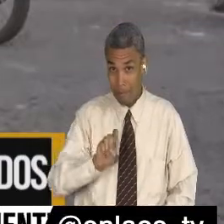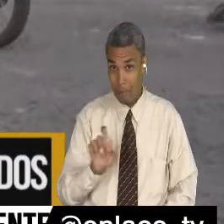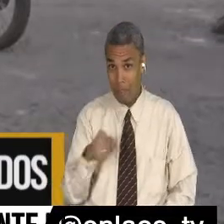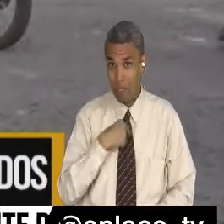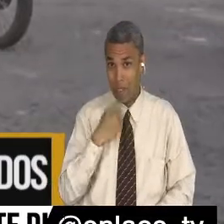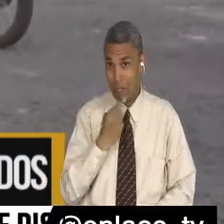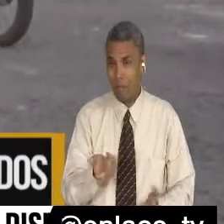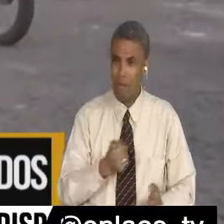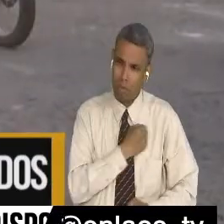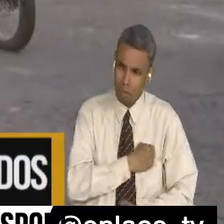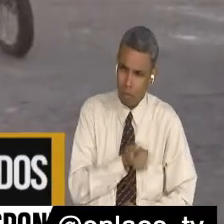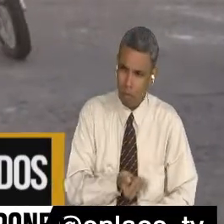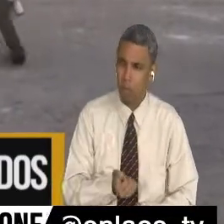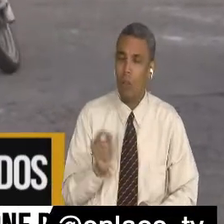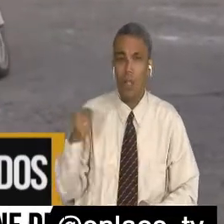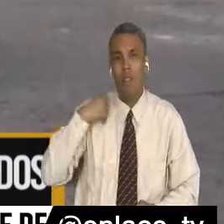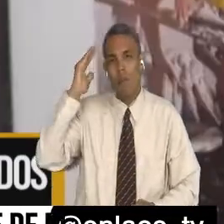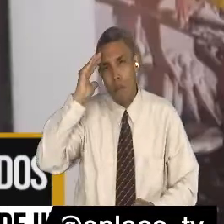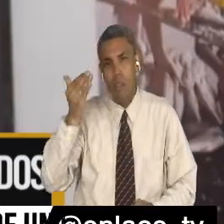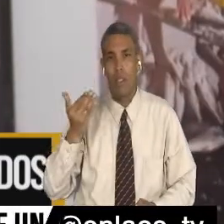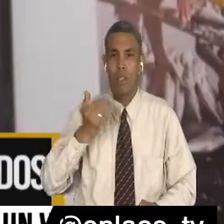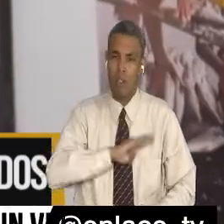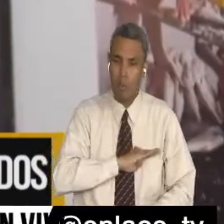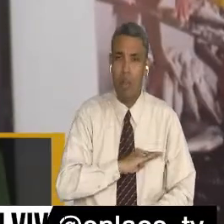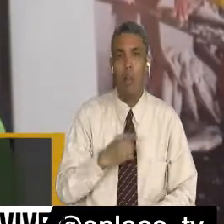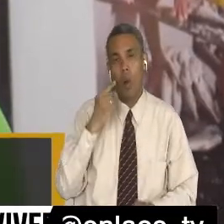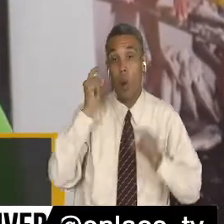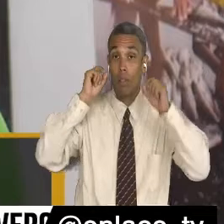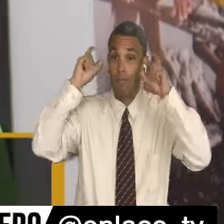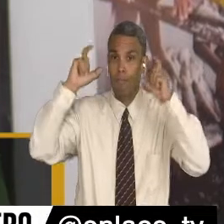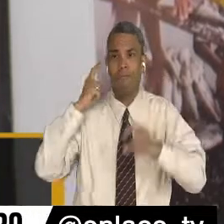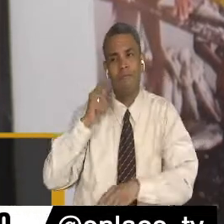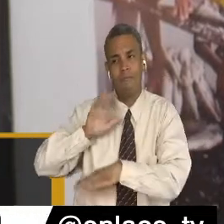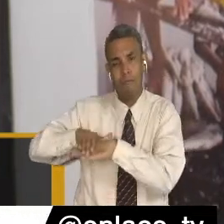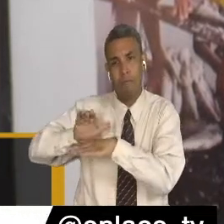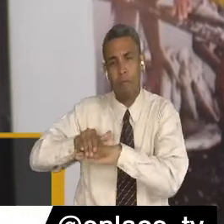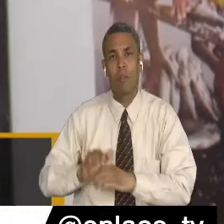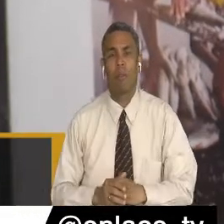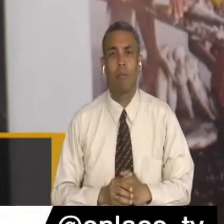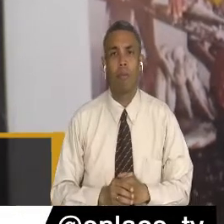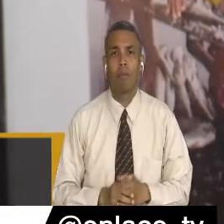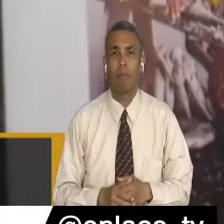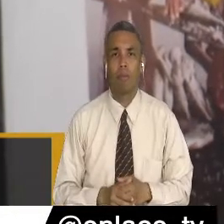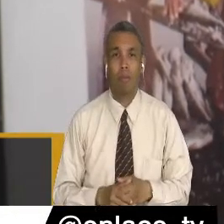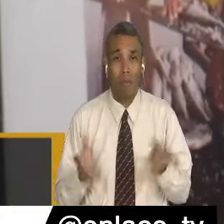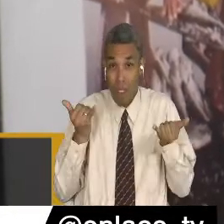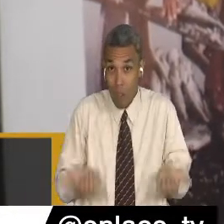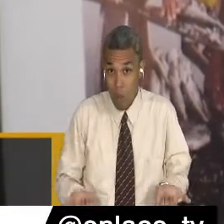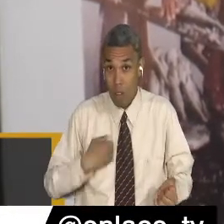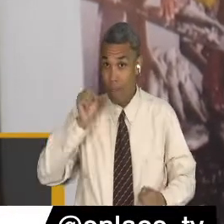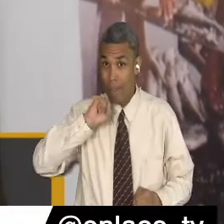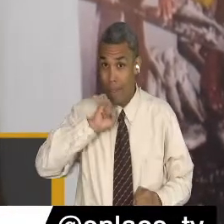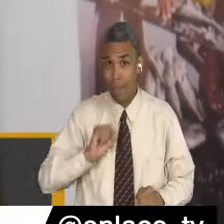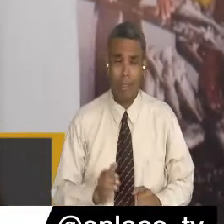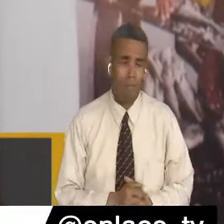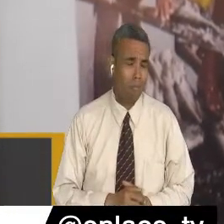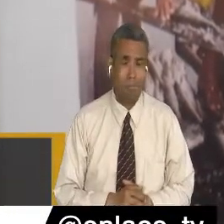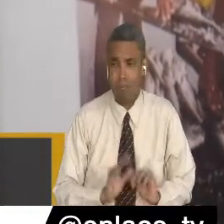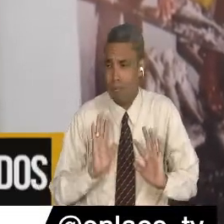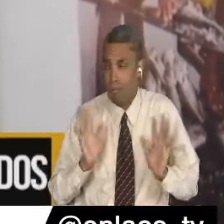a las autoridades frente a estos delitos. Hoy hay una total inseguridad en la ciudad. La